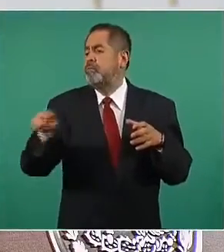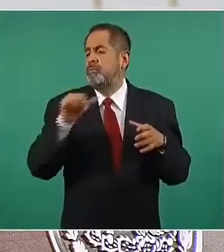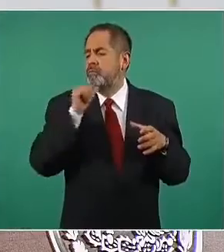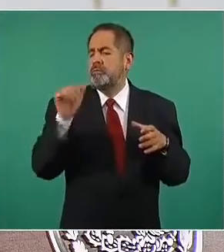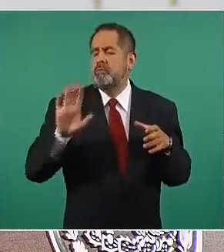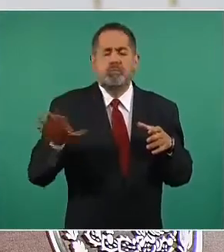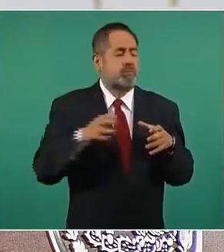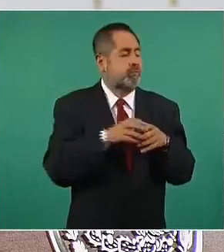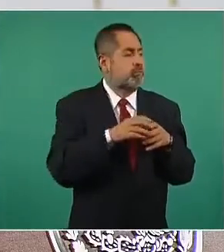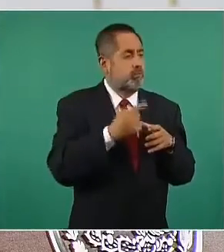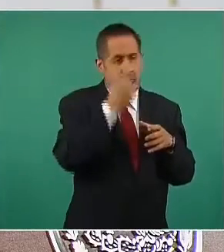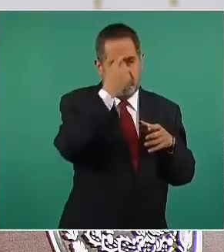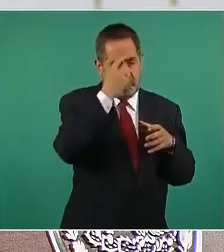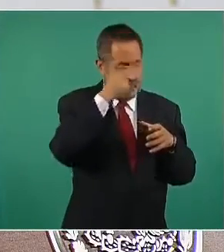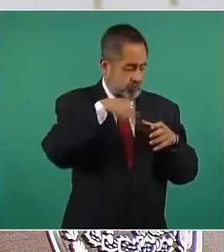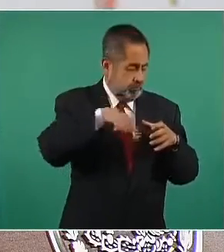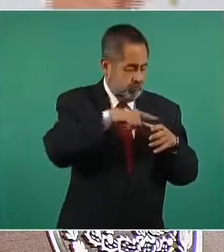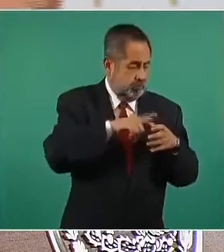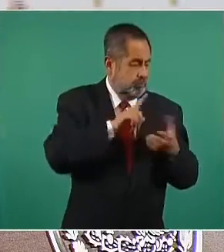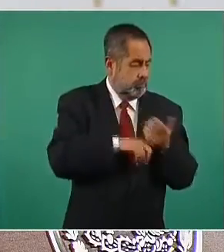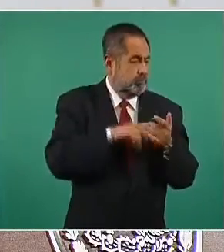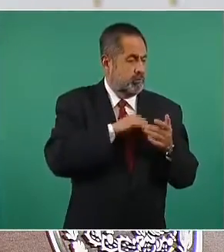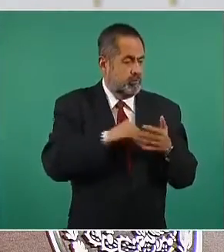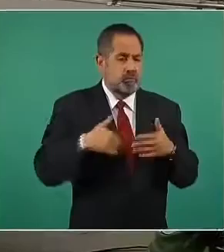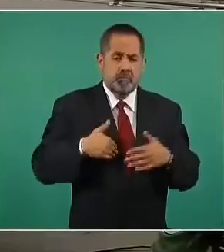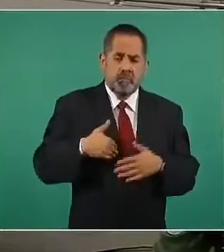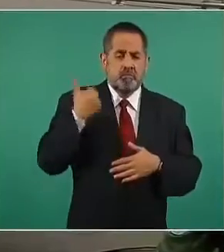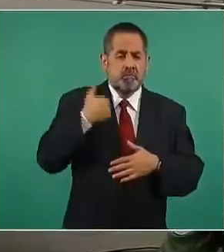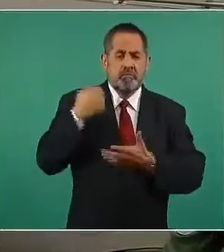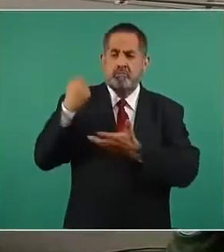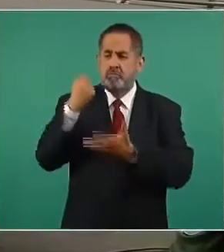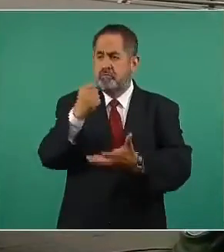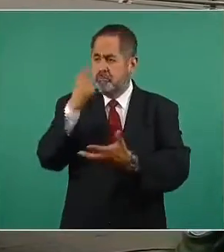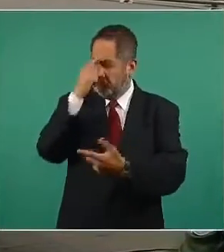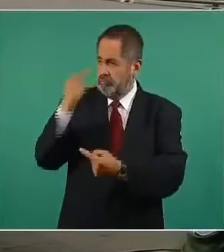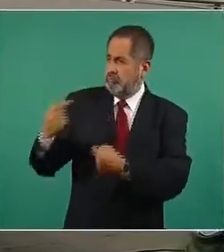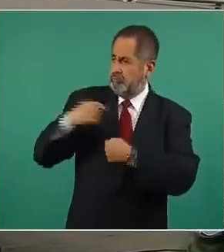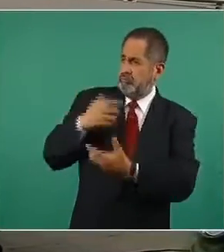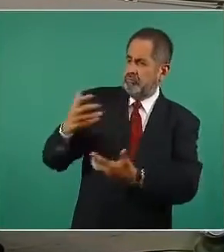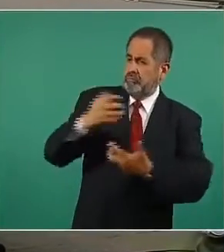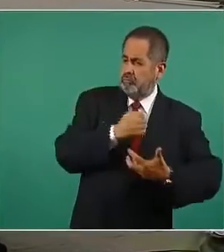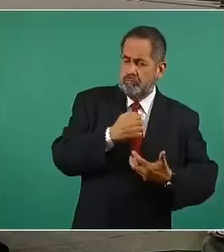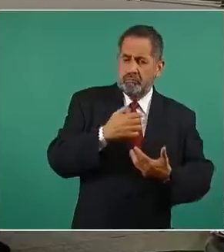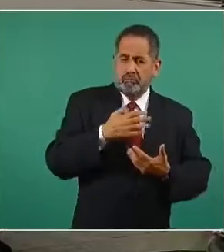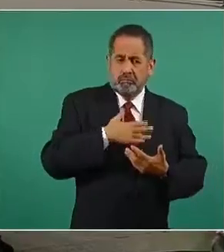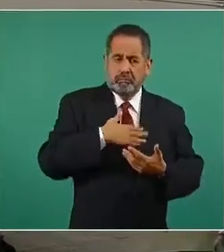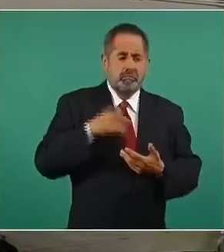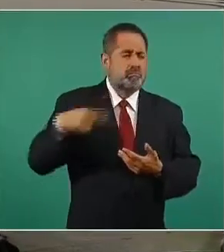únicos que pueden beneficiarse del presupuesto